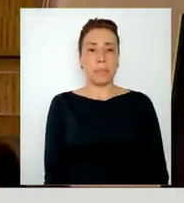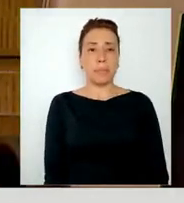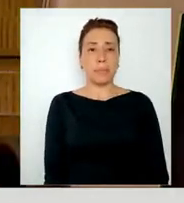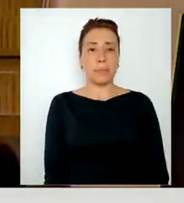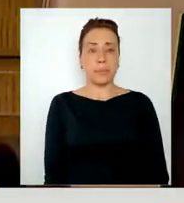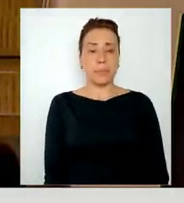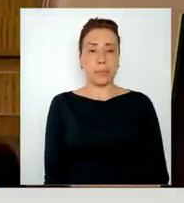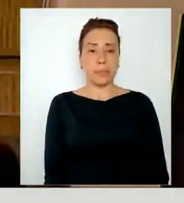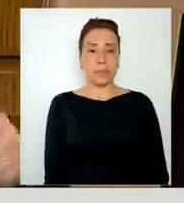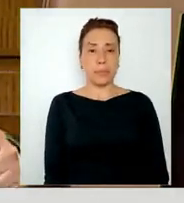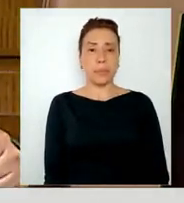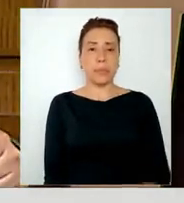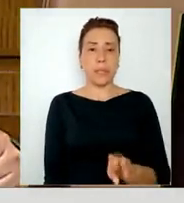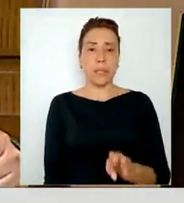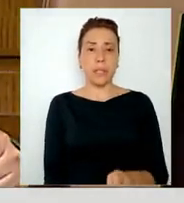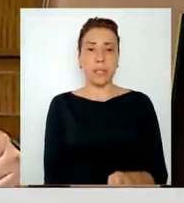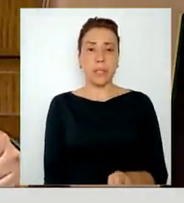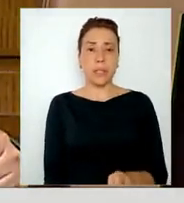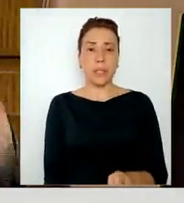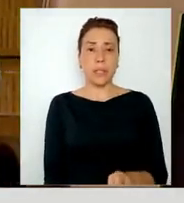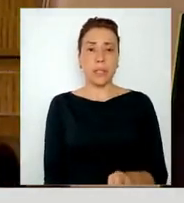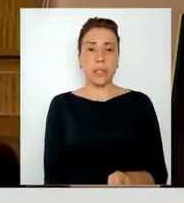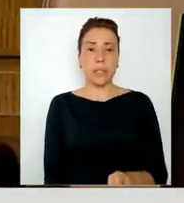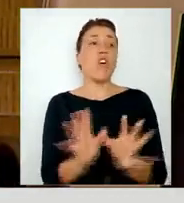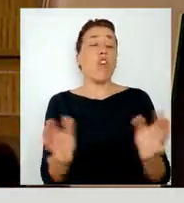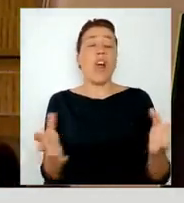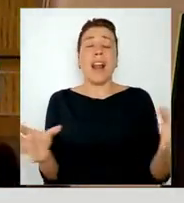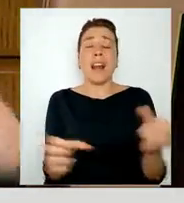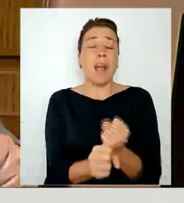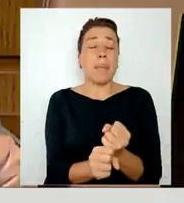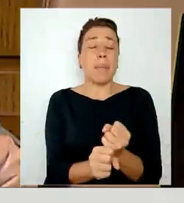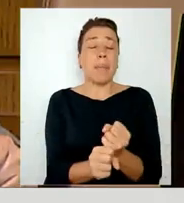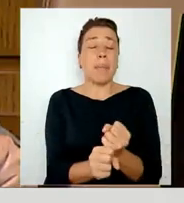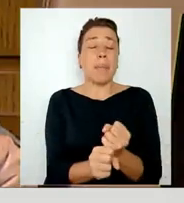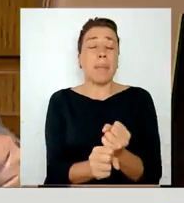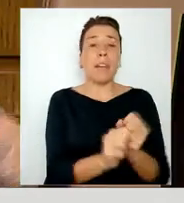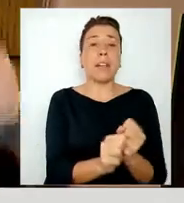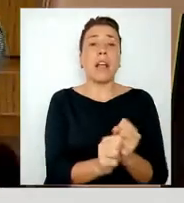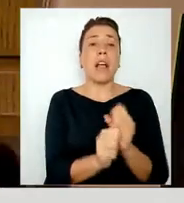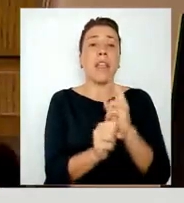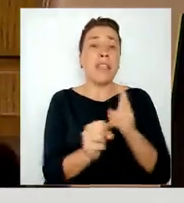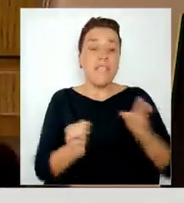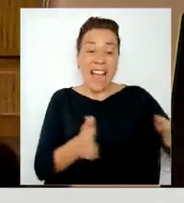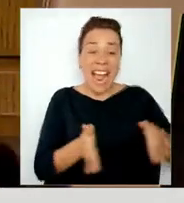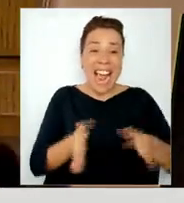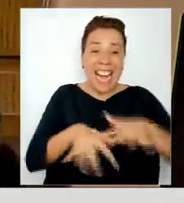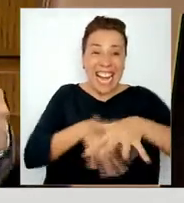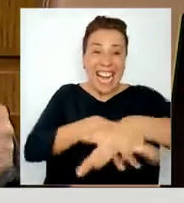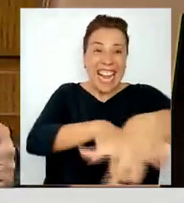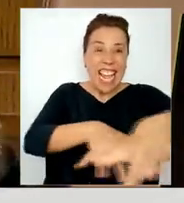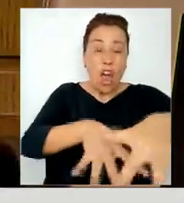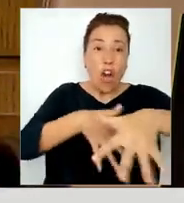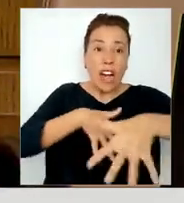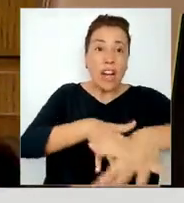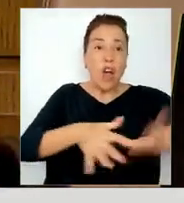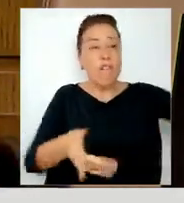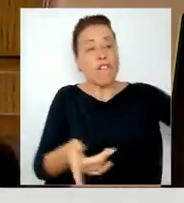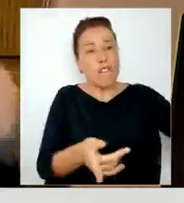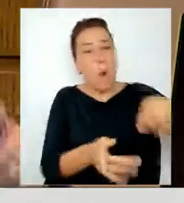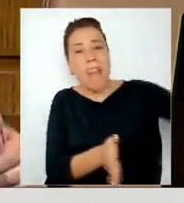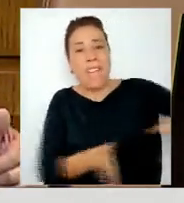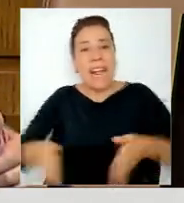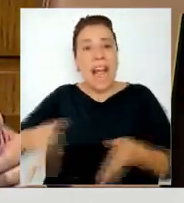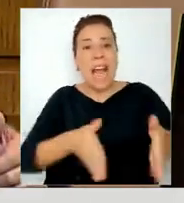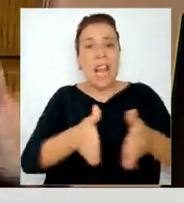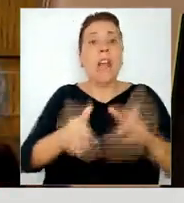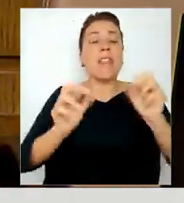que tener las bocas operativas a la brevedad que tienen que causar los ríos que tienen que recuperar los canales y limpiar los